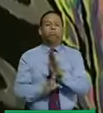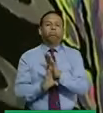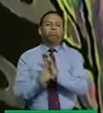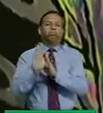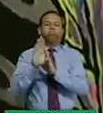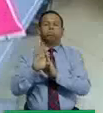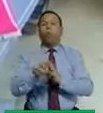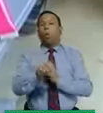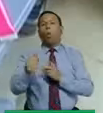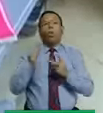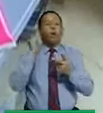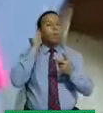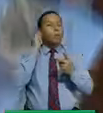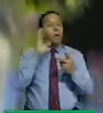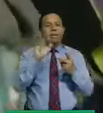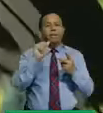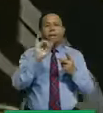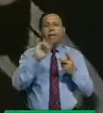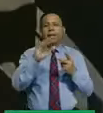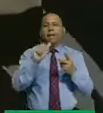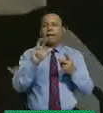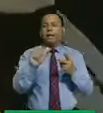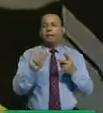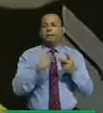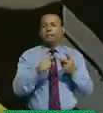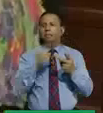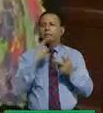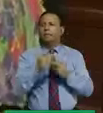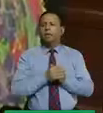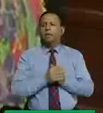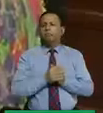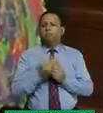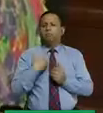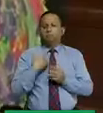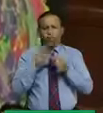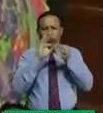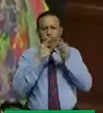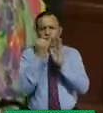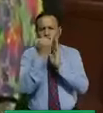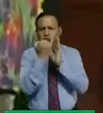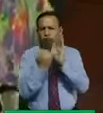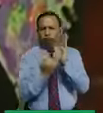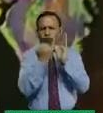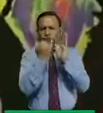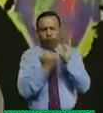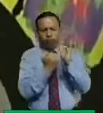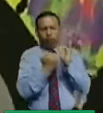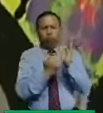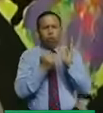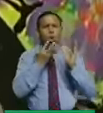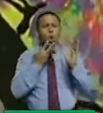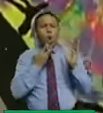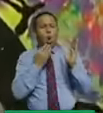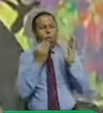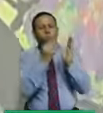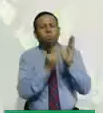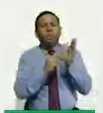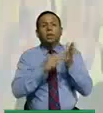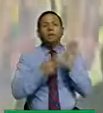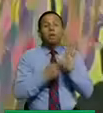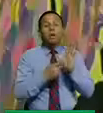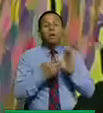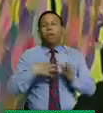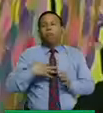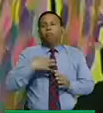Montenegro pinta su obra denominada La Voluntad Gigante. Las manos significan la voluntad y la creatividad. Exponer